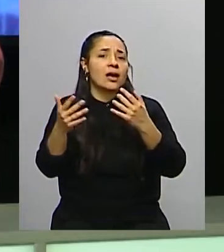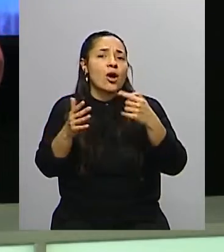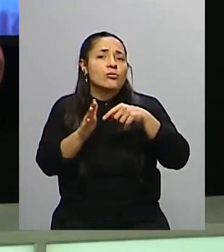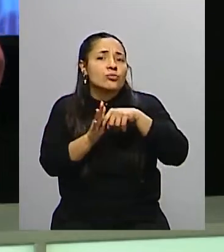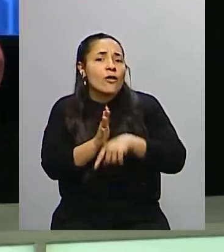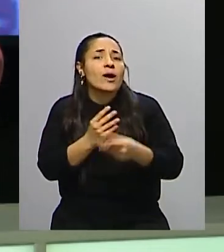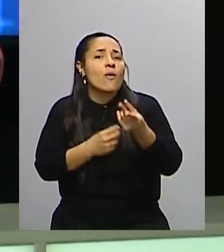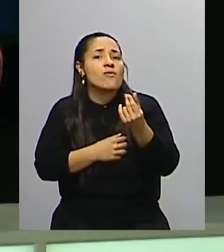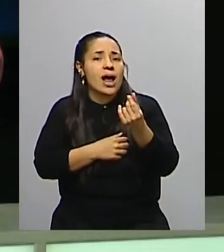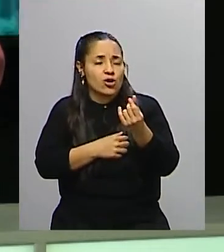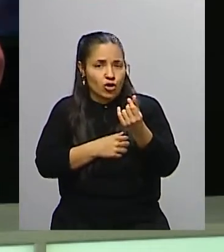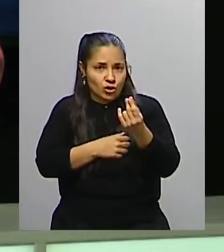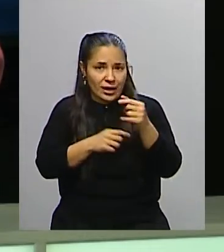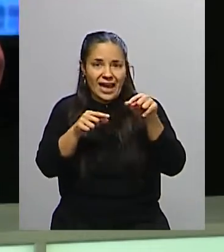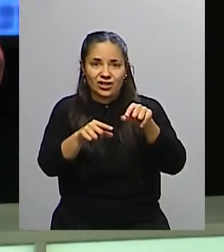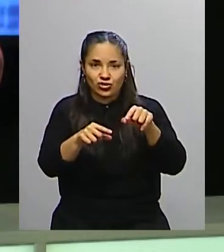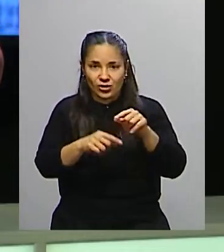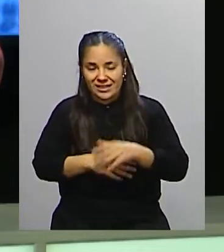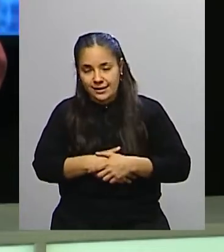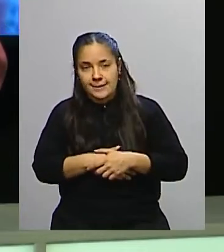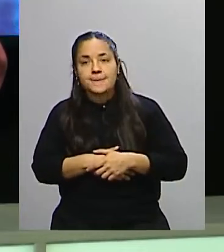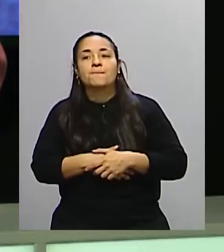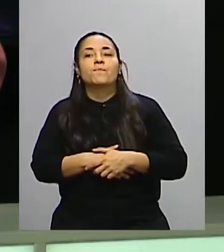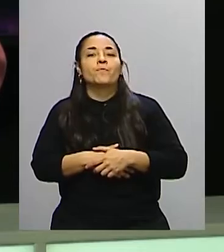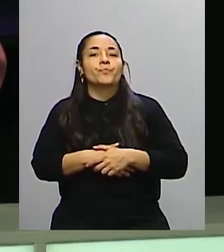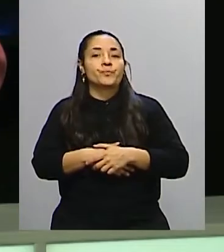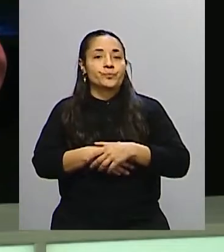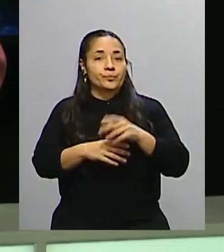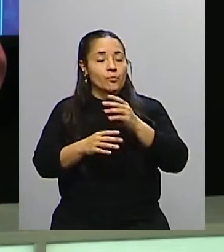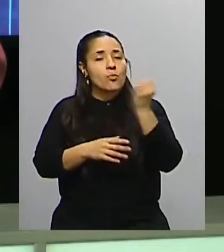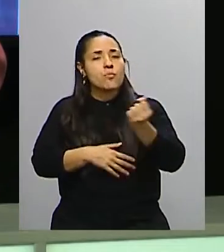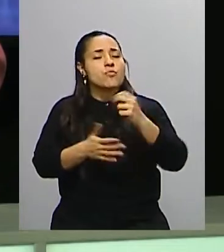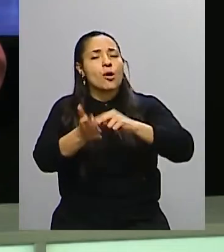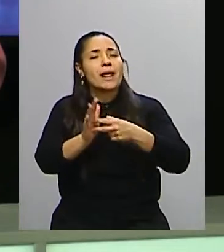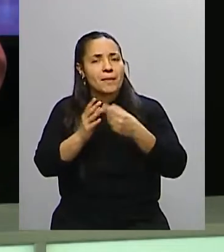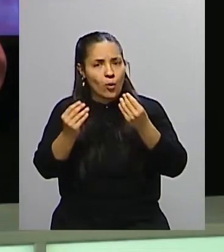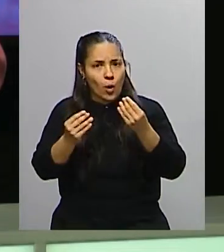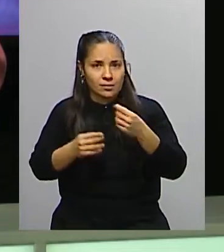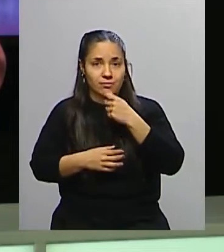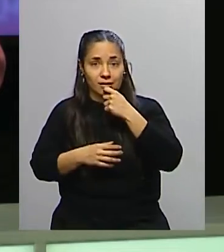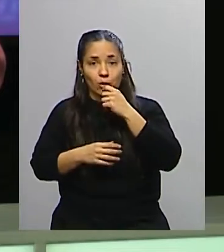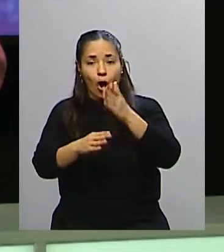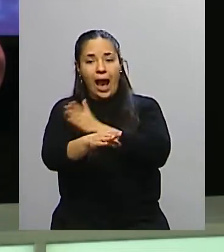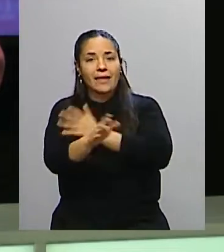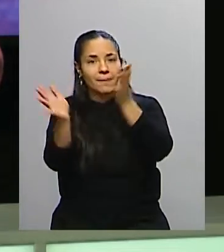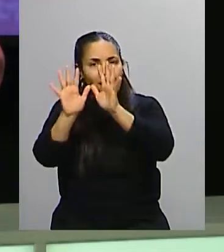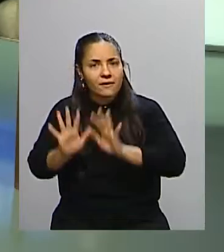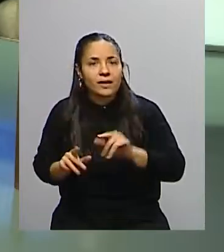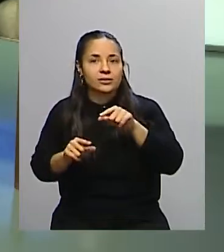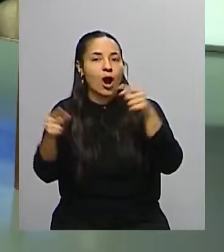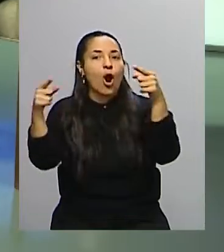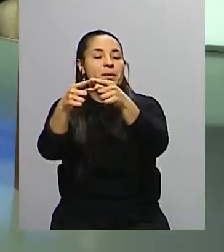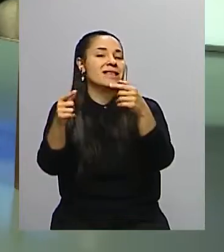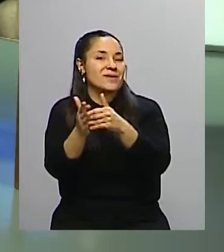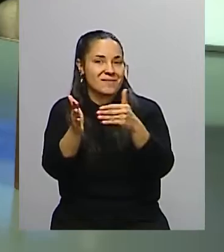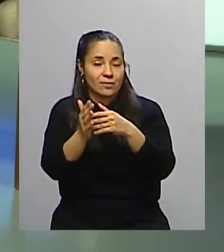darle valor. Y ahora voy a la planificación. Bien. Otro de los grandes problemas es que donde uno planifica, está ahí los objetivos que quiere alcanzar. Si no tiene